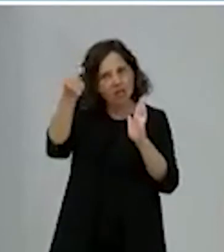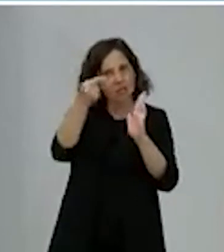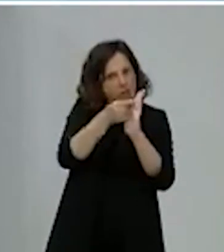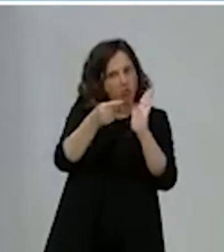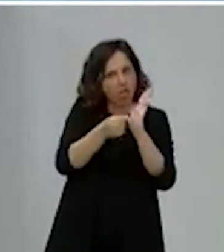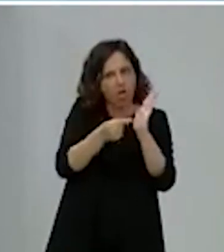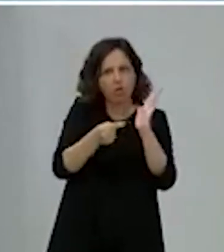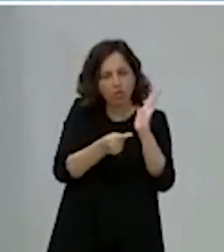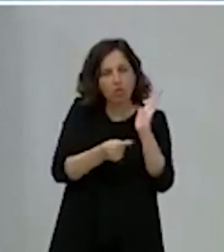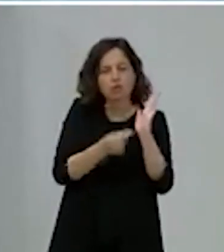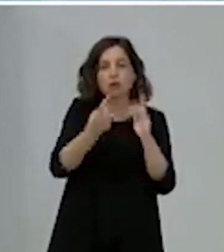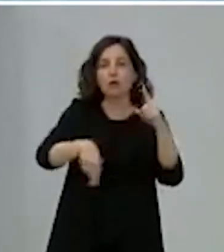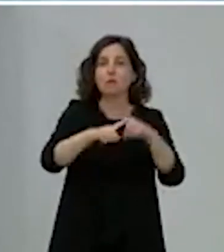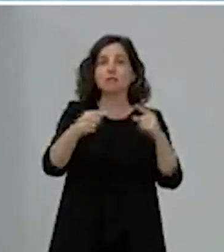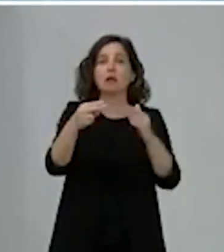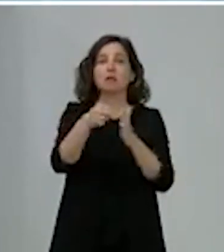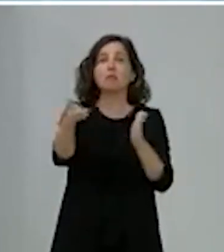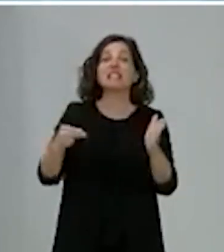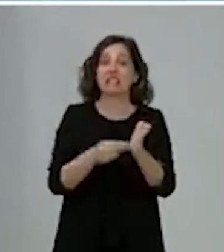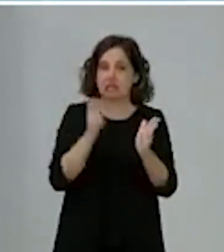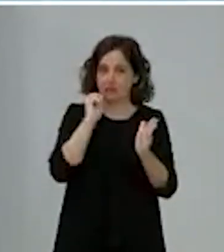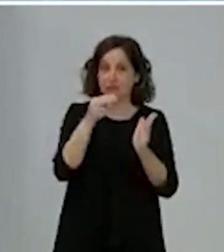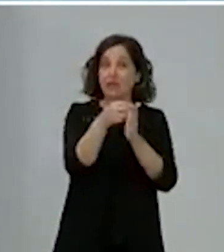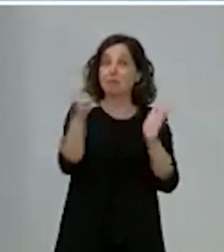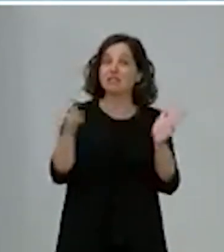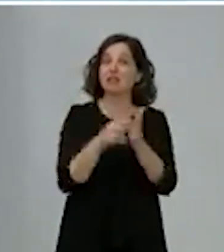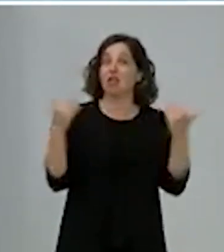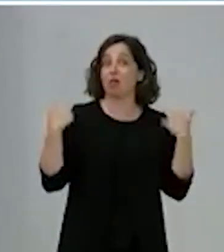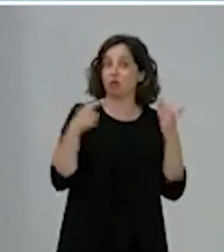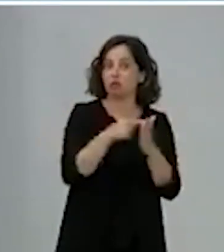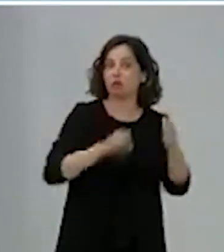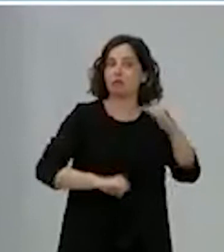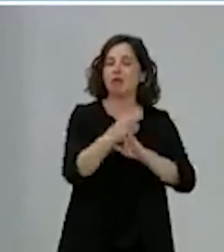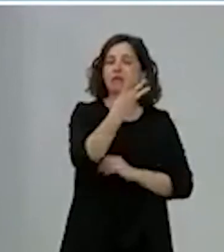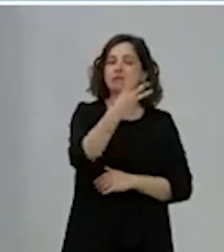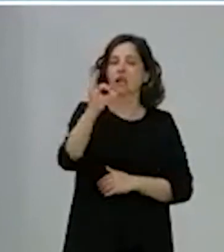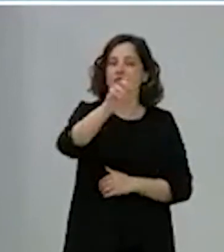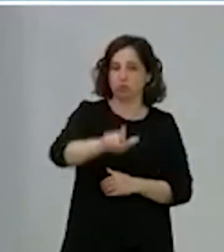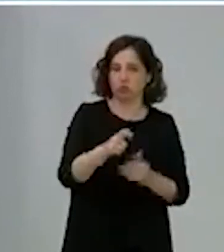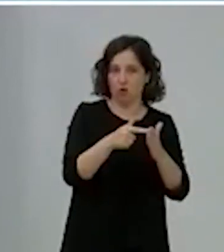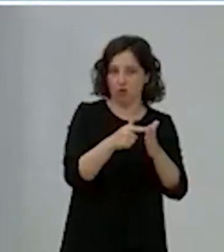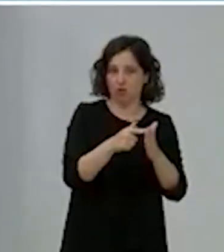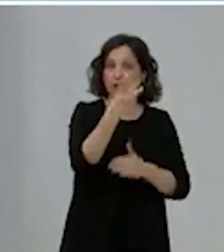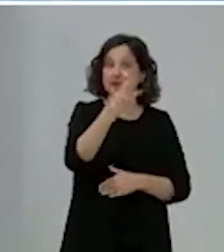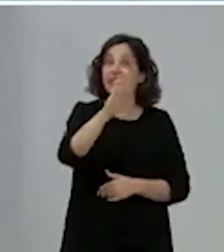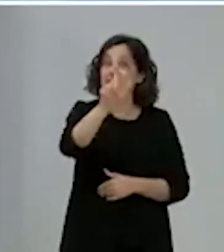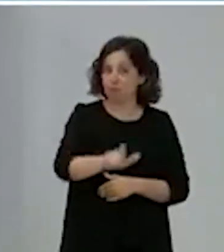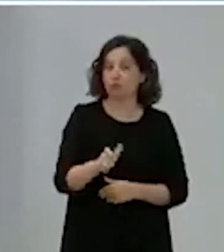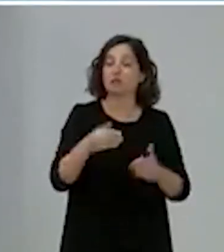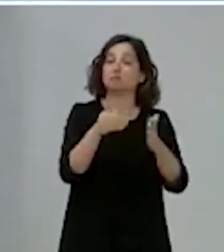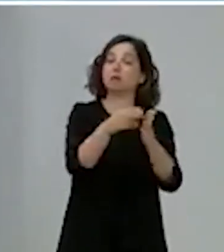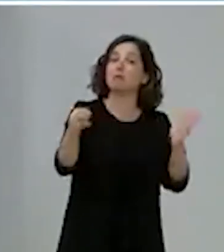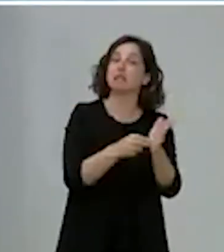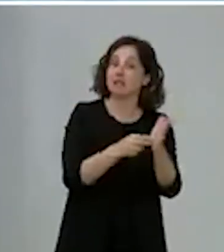regula el uso de piscinas deportivas, por un lado, con un máximo de 30 personas, garantizando también esa distancia